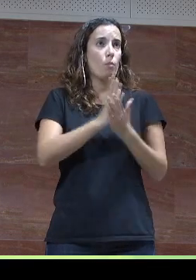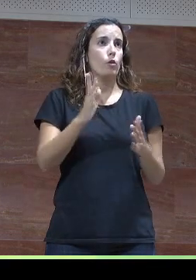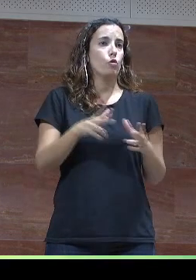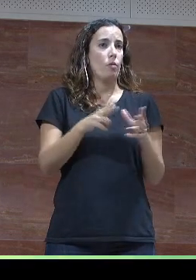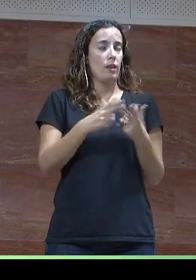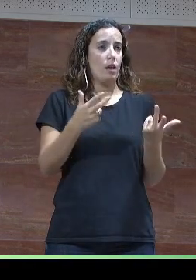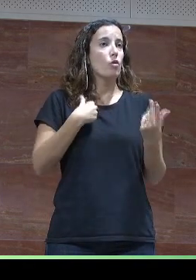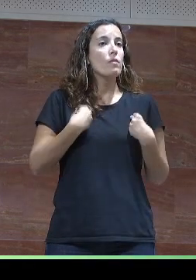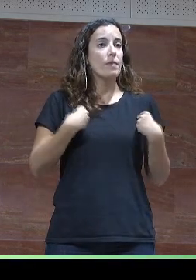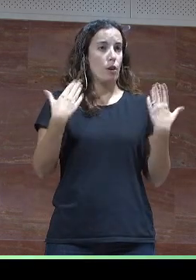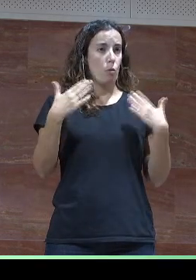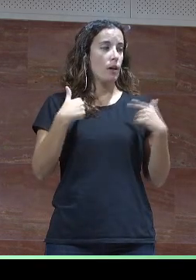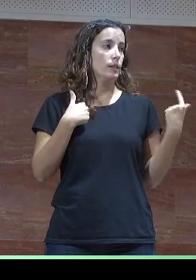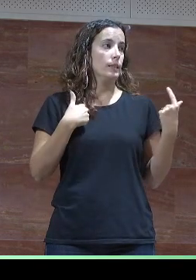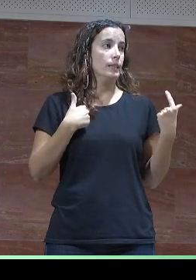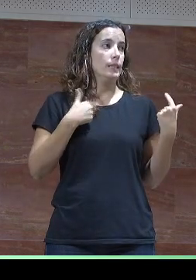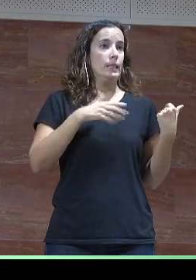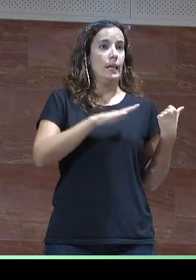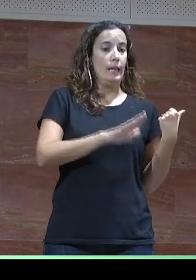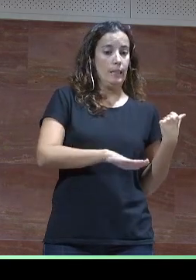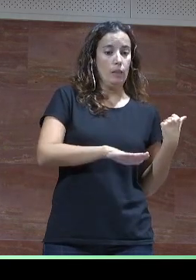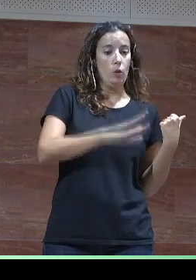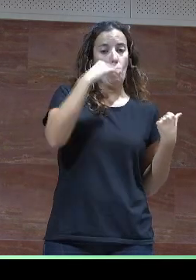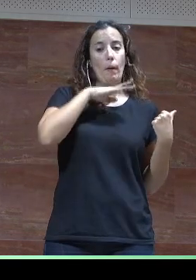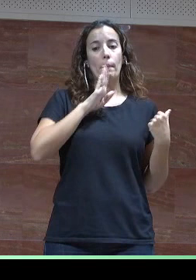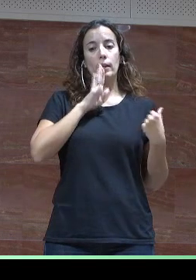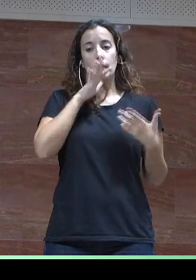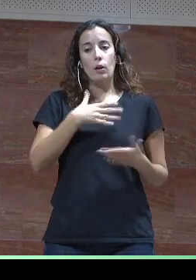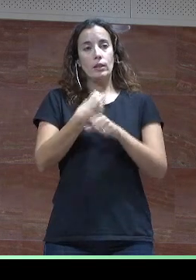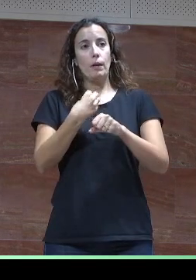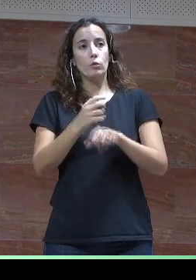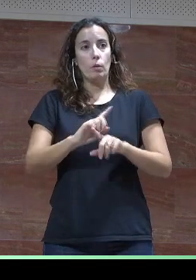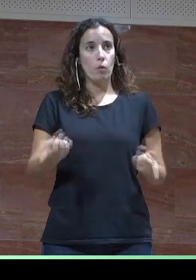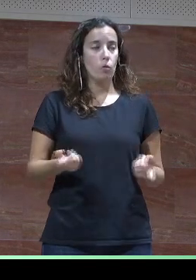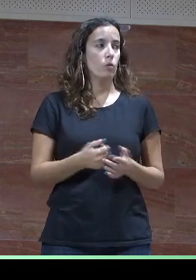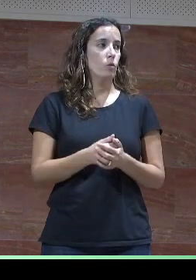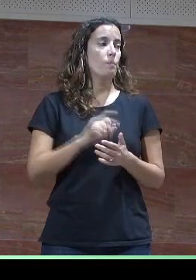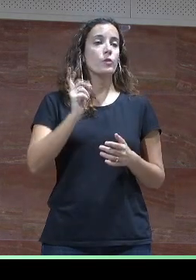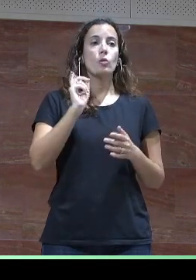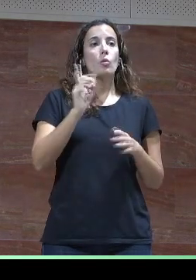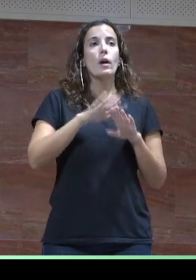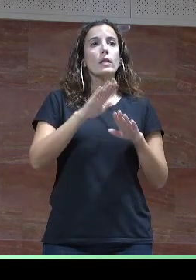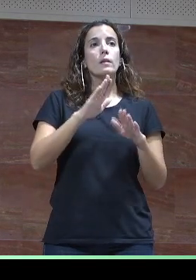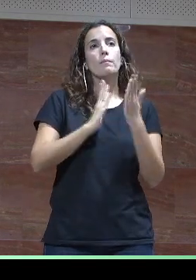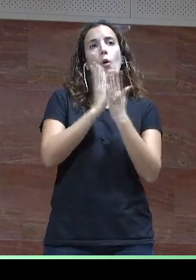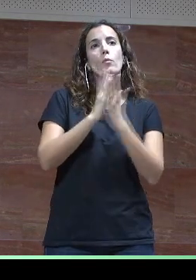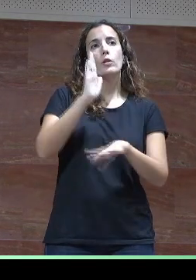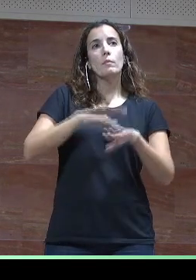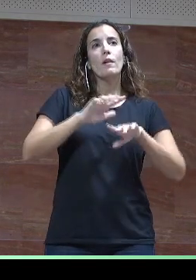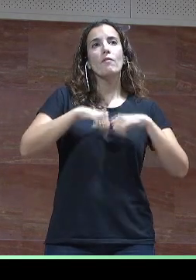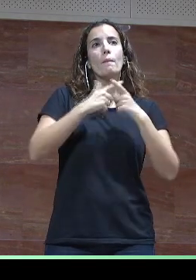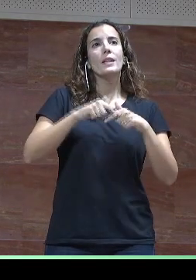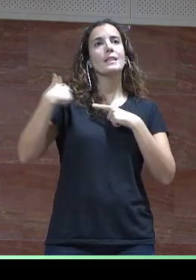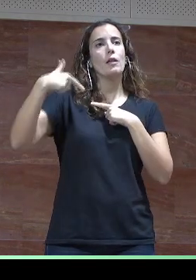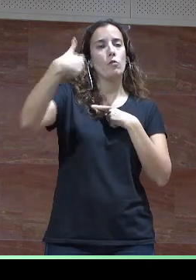vivienda en la que vivir. Ni al niño que tiene a los dos padres trabajando. Por supuesto, trabajando. solo hay soluciones para la familia tradicional. Con lo cual, no es solo un problema de las personas mayores,